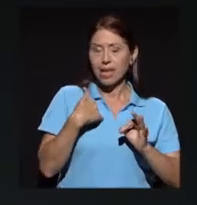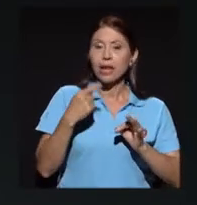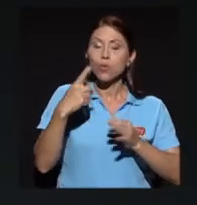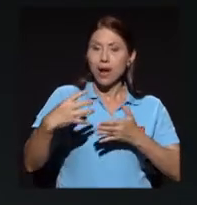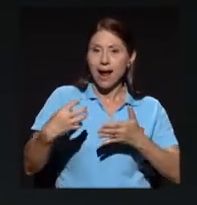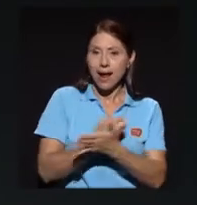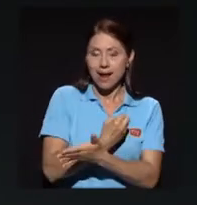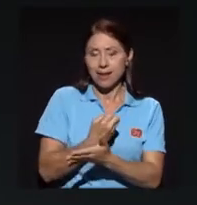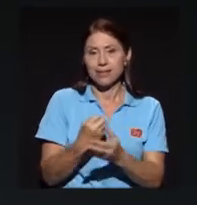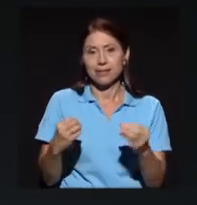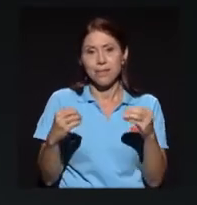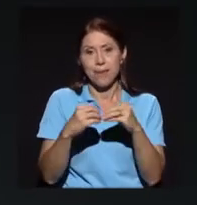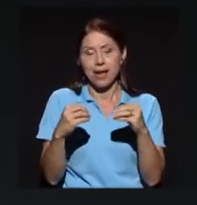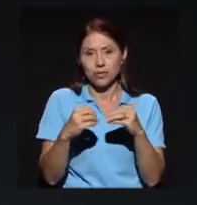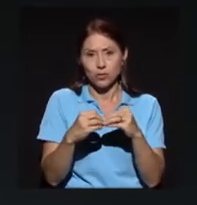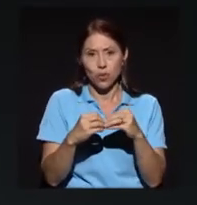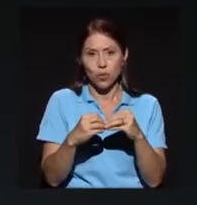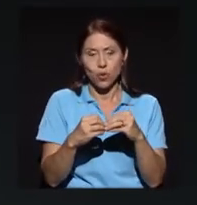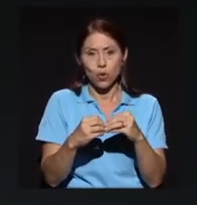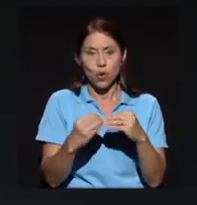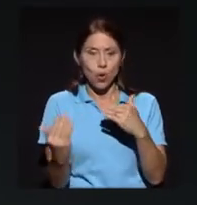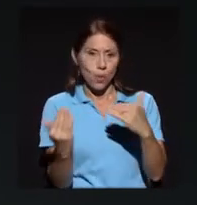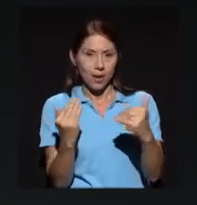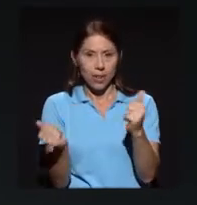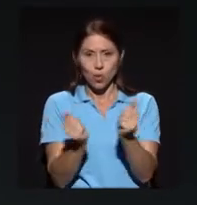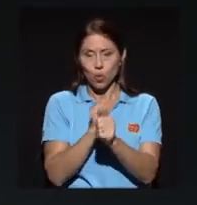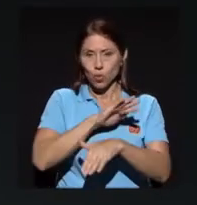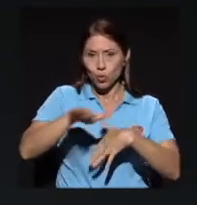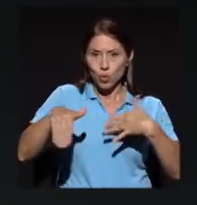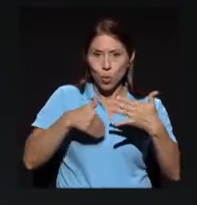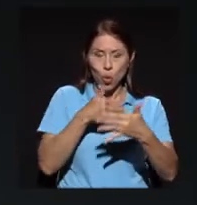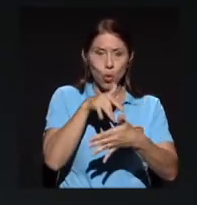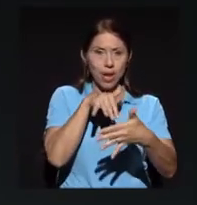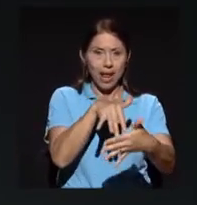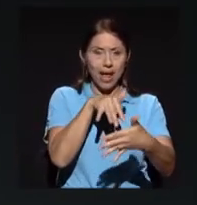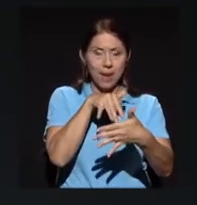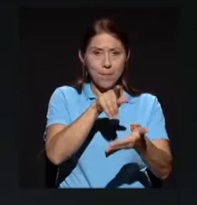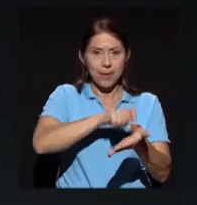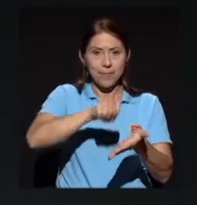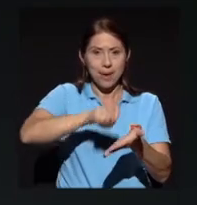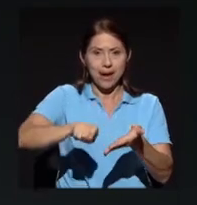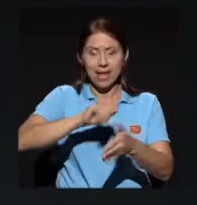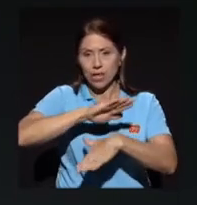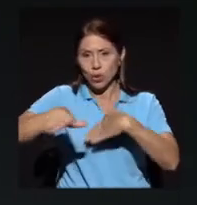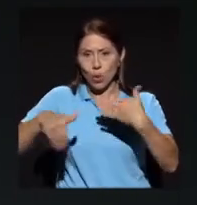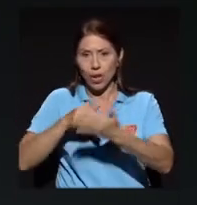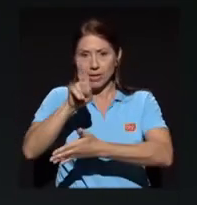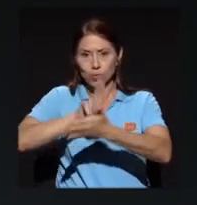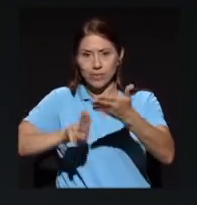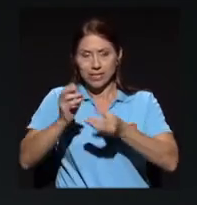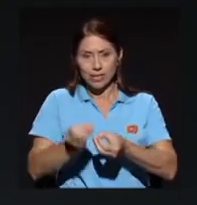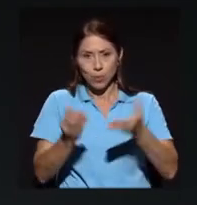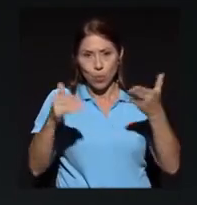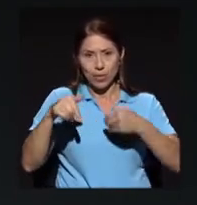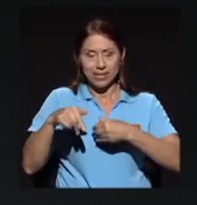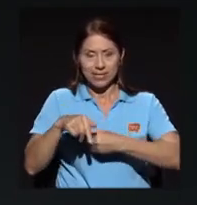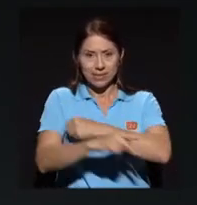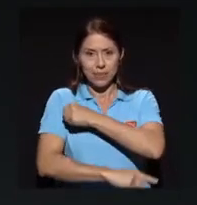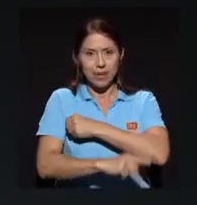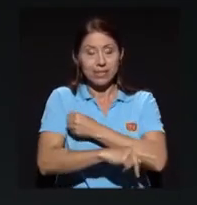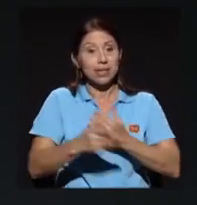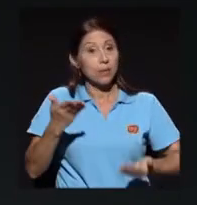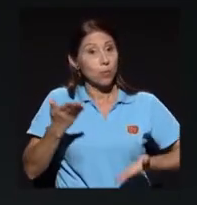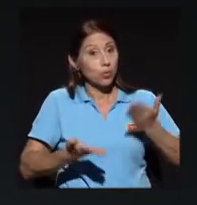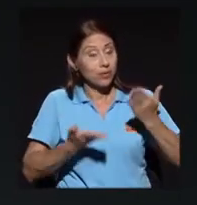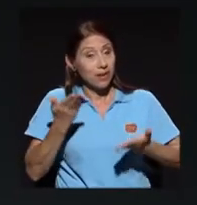que toda la primaria y todas las universidades públicas de este país, y posiblemente también que el